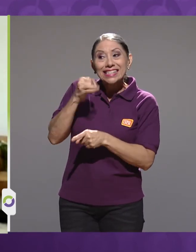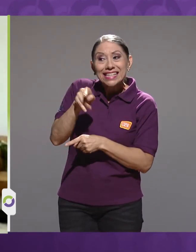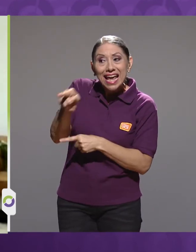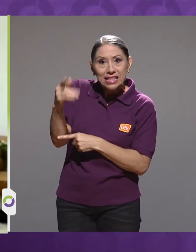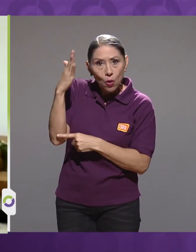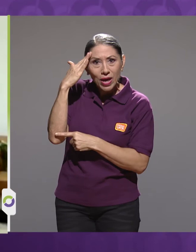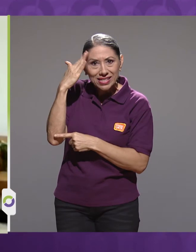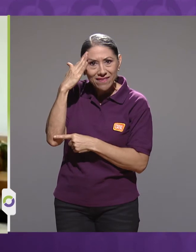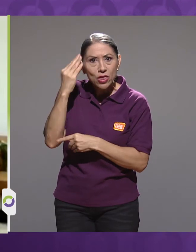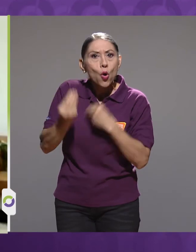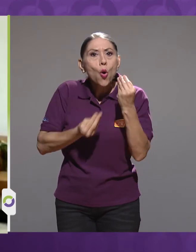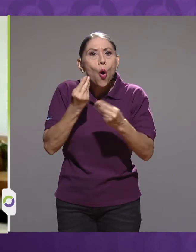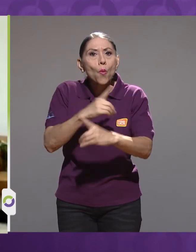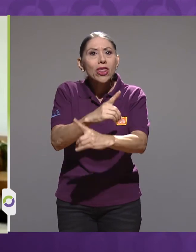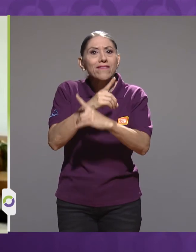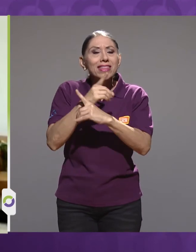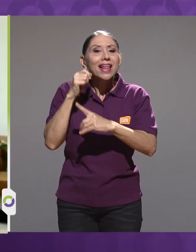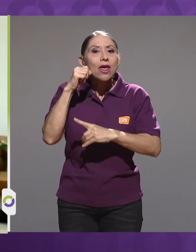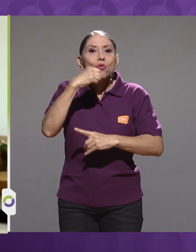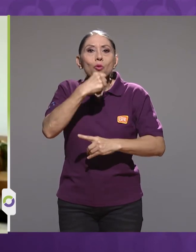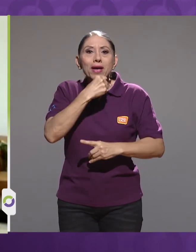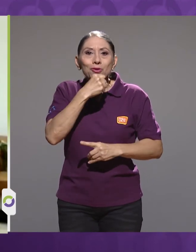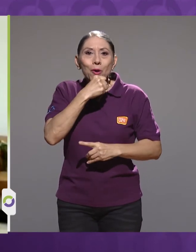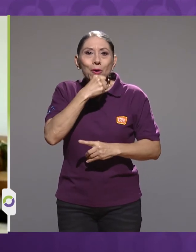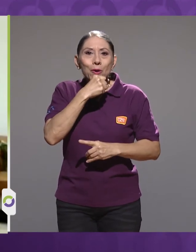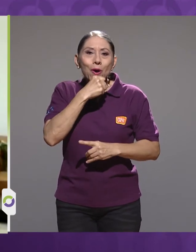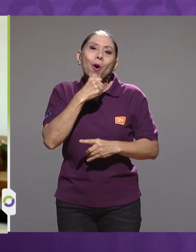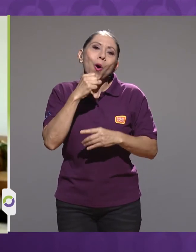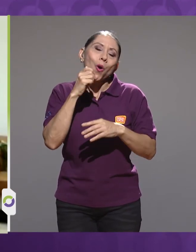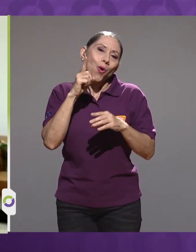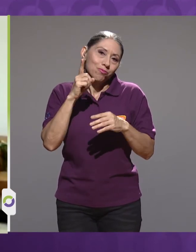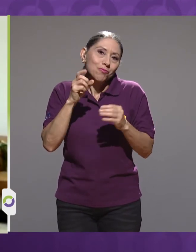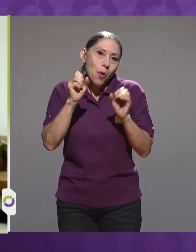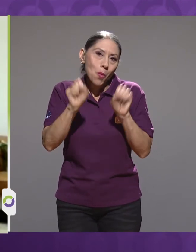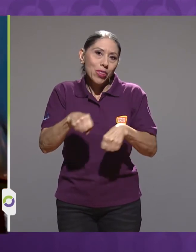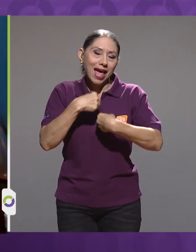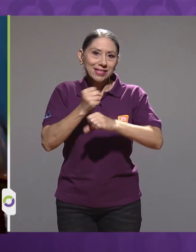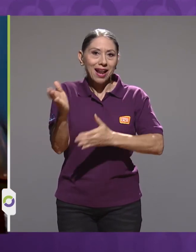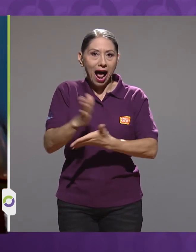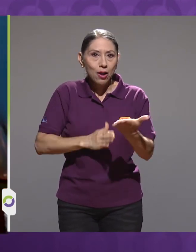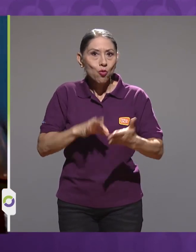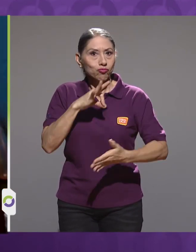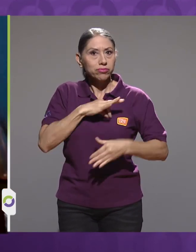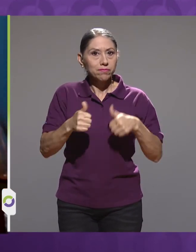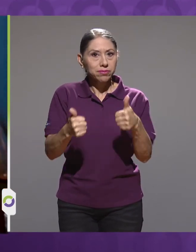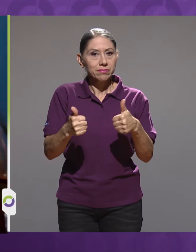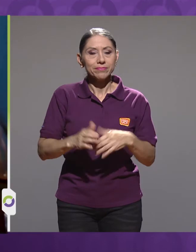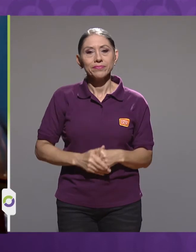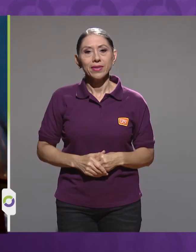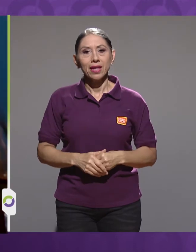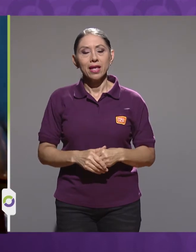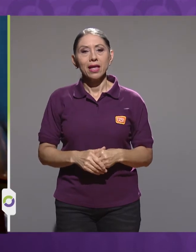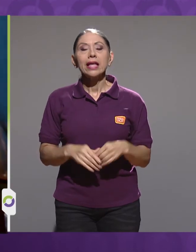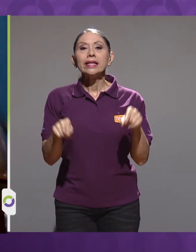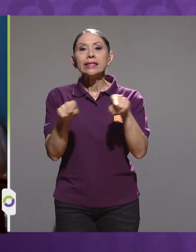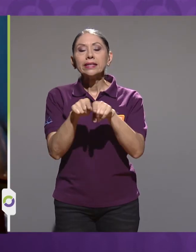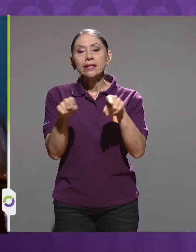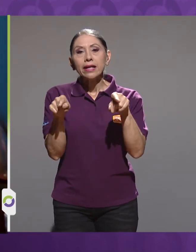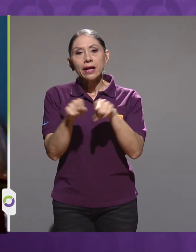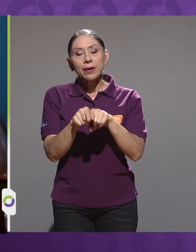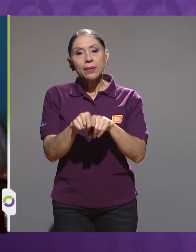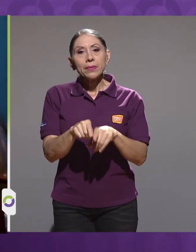al adulto mayor, no se hubiera ido con las manos vacías. Por supuesto que hablamos